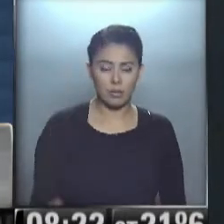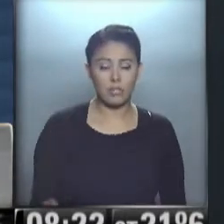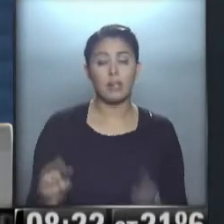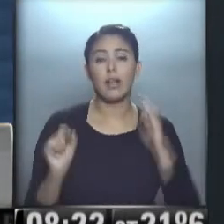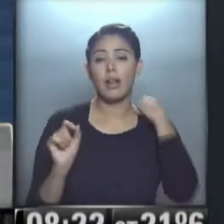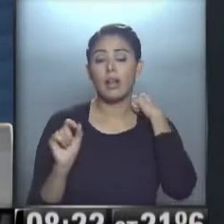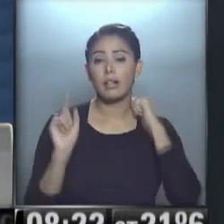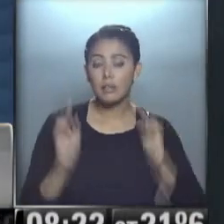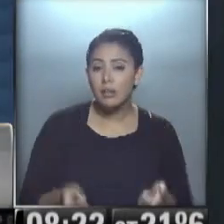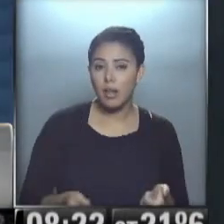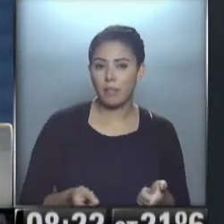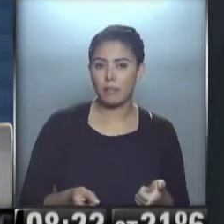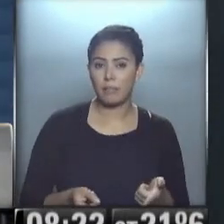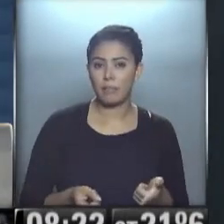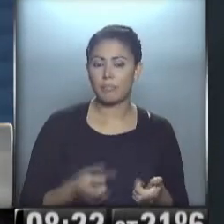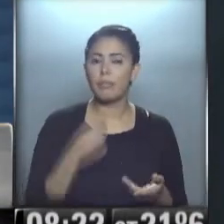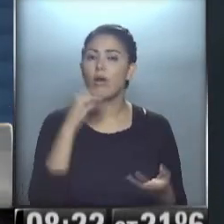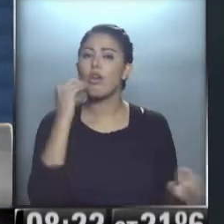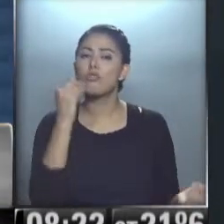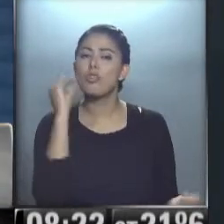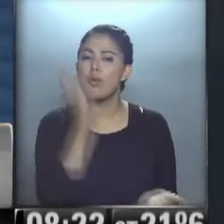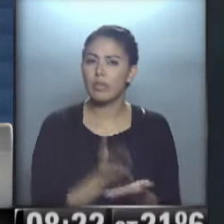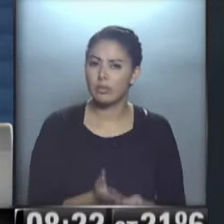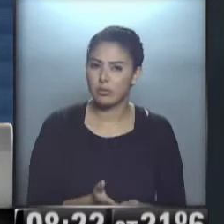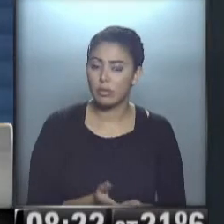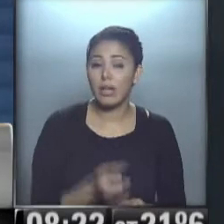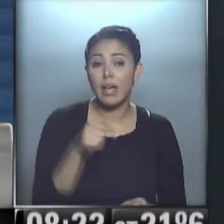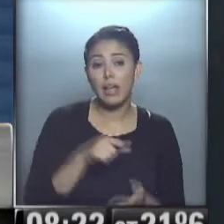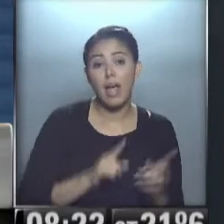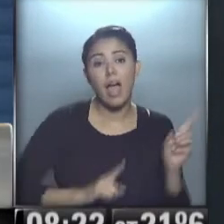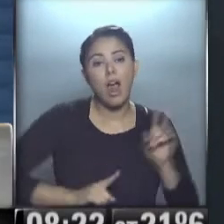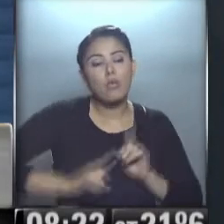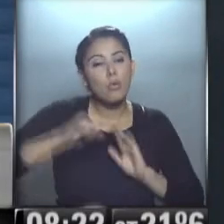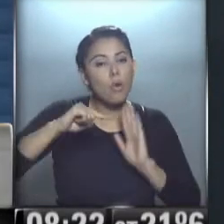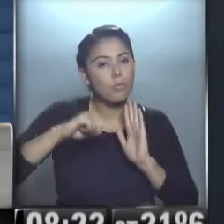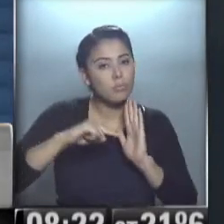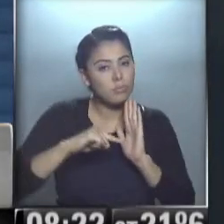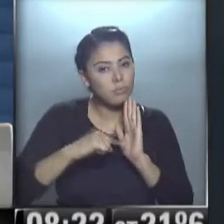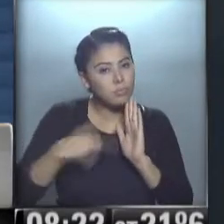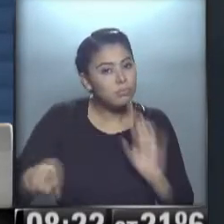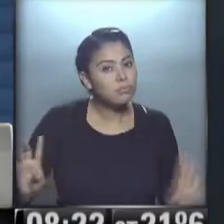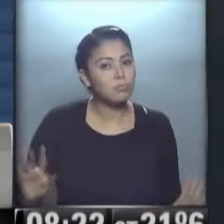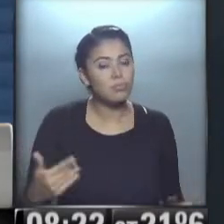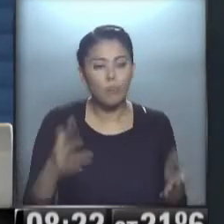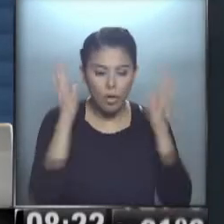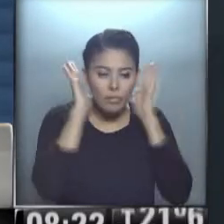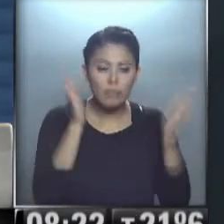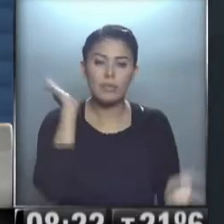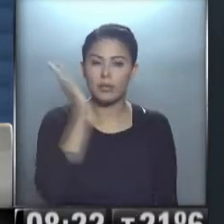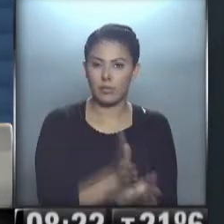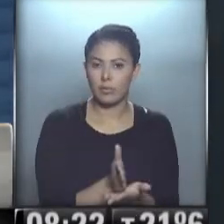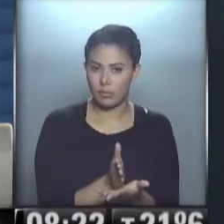también el encuadramiento adecuado, porque aquí hay algunos aspectos que pueden enmarcarse en los delitos de